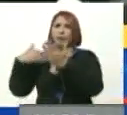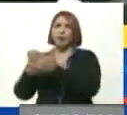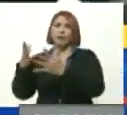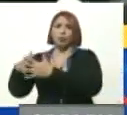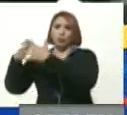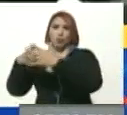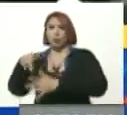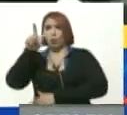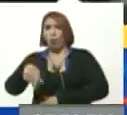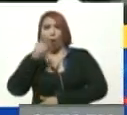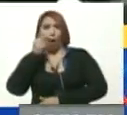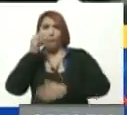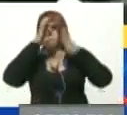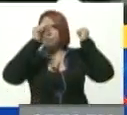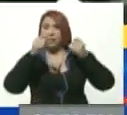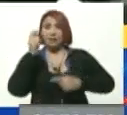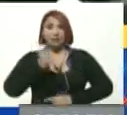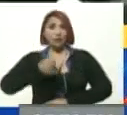El tribunal